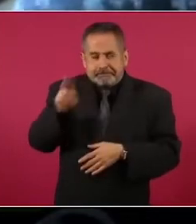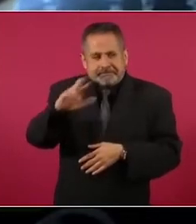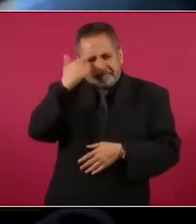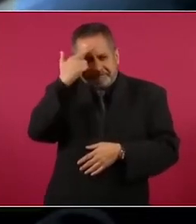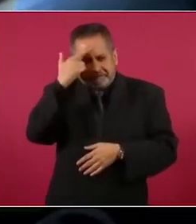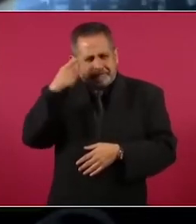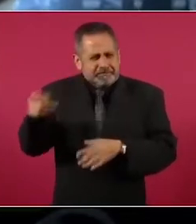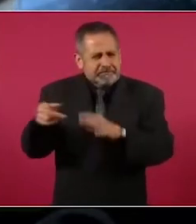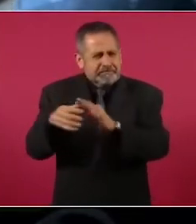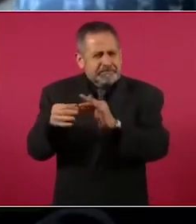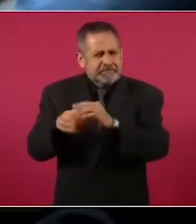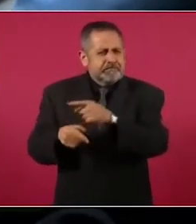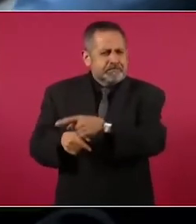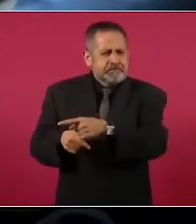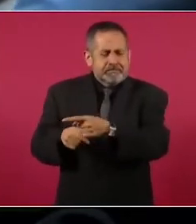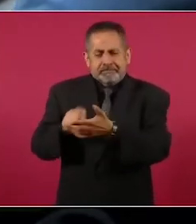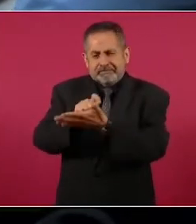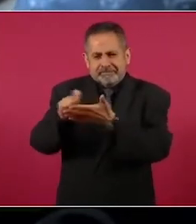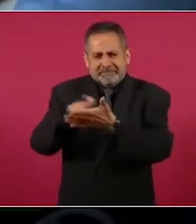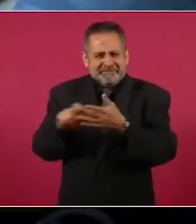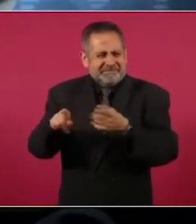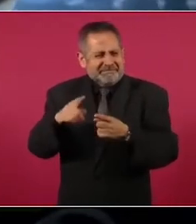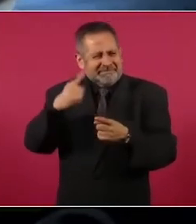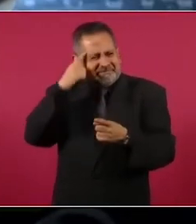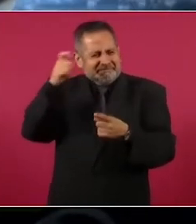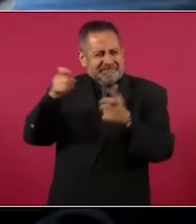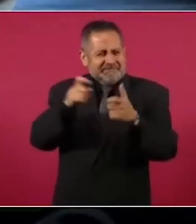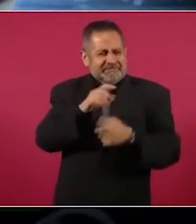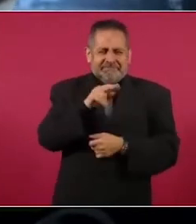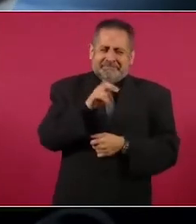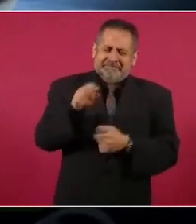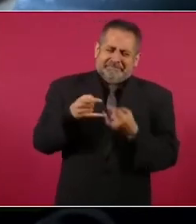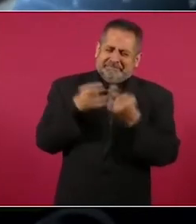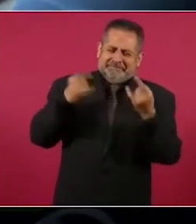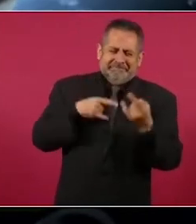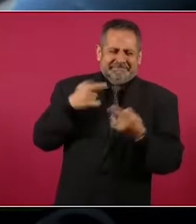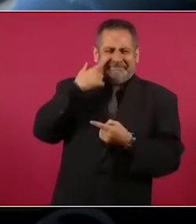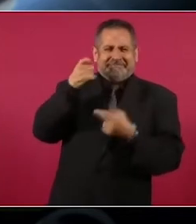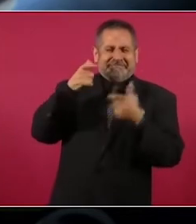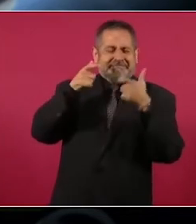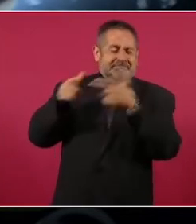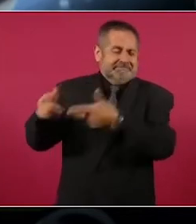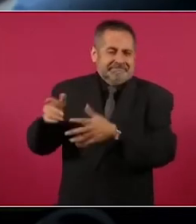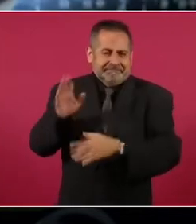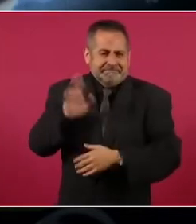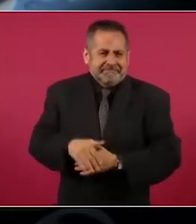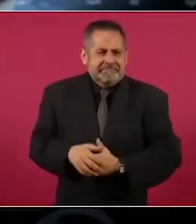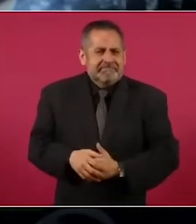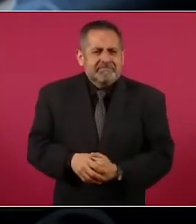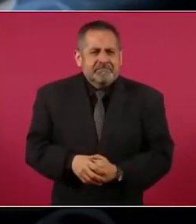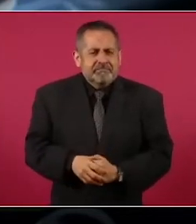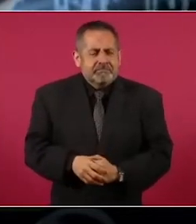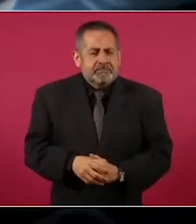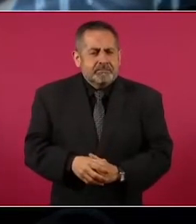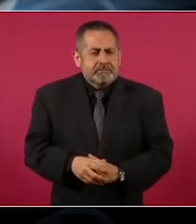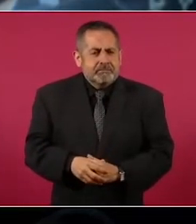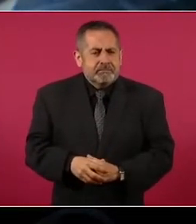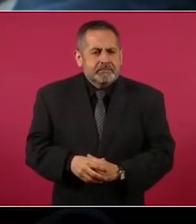acuerdas? O sea, de las únicas crónicas marcianas desde el INE. Sí.